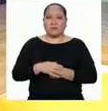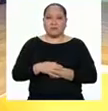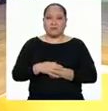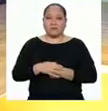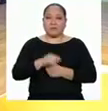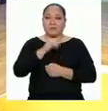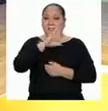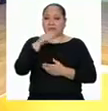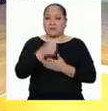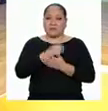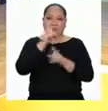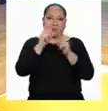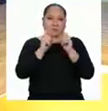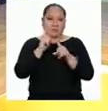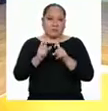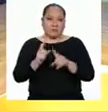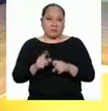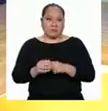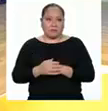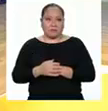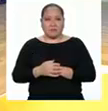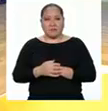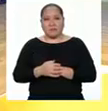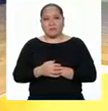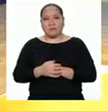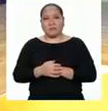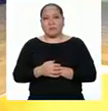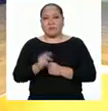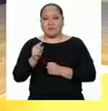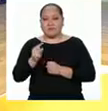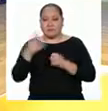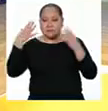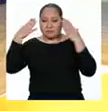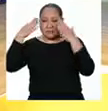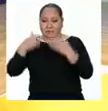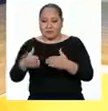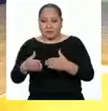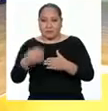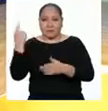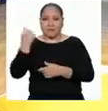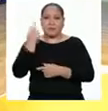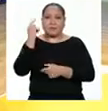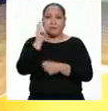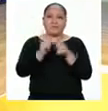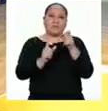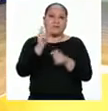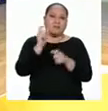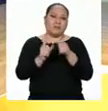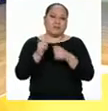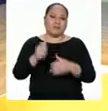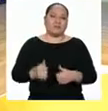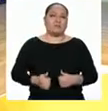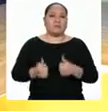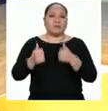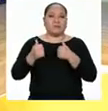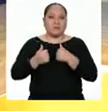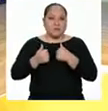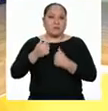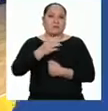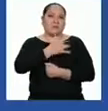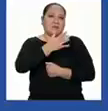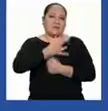las preguntas, salvo la primera y la penúltima, están dirigidas solo a quienes hayan vivido experiencias